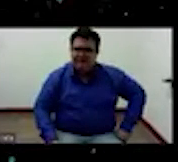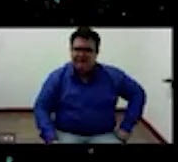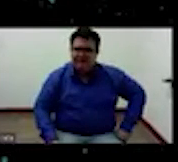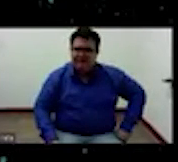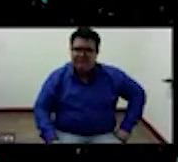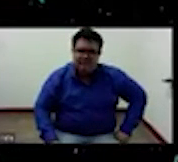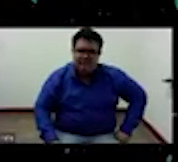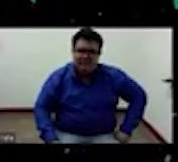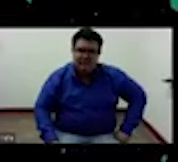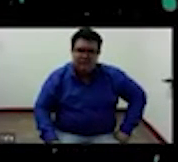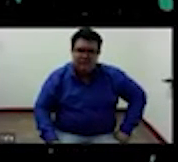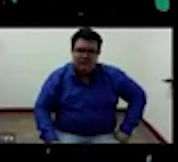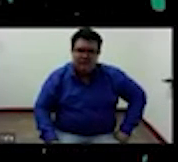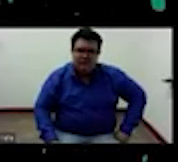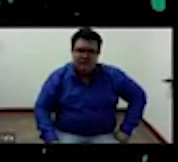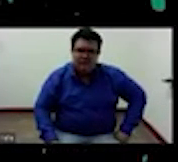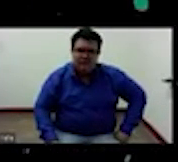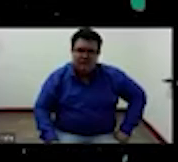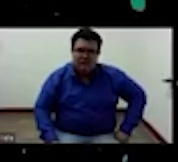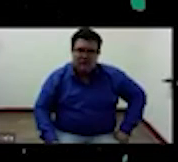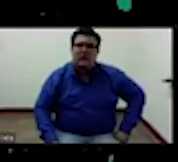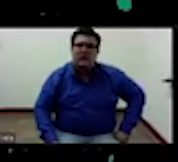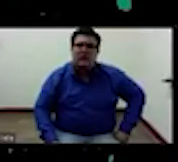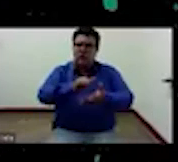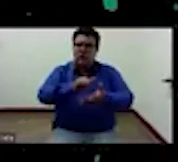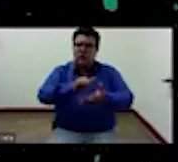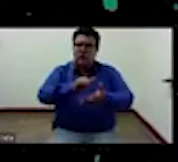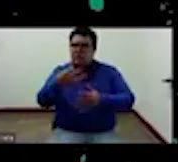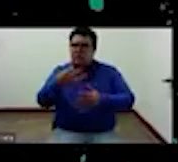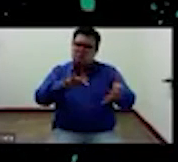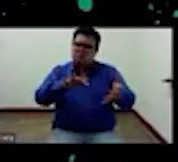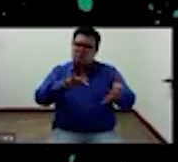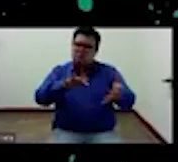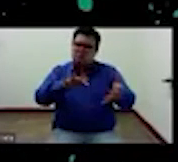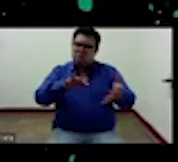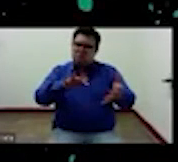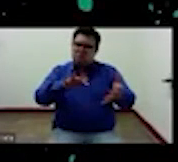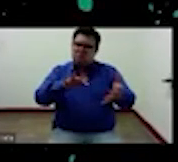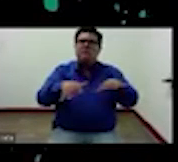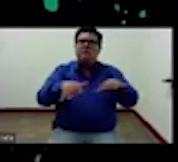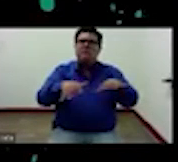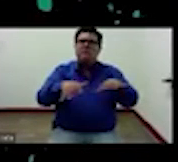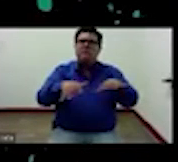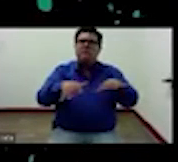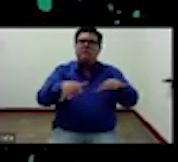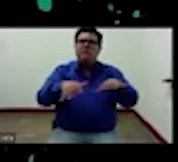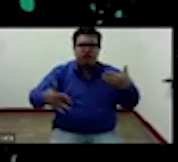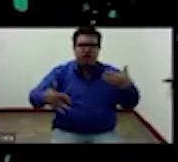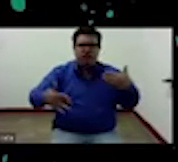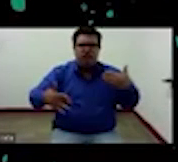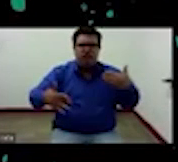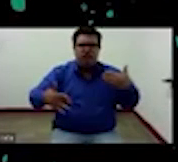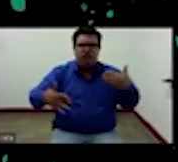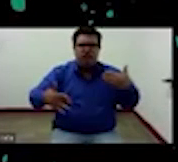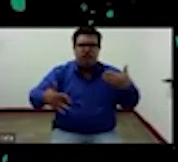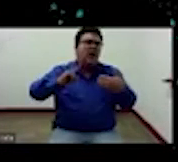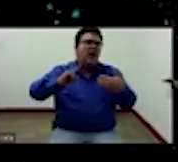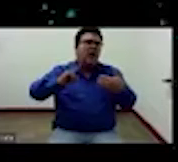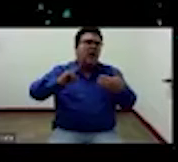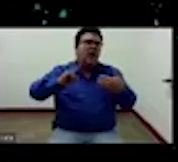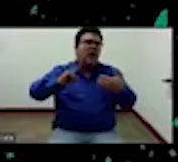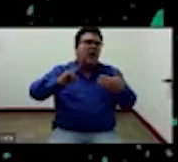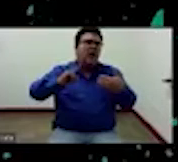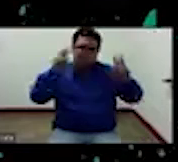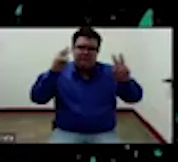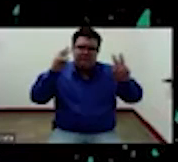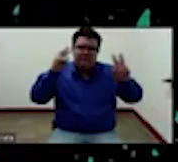está un poco en la dirección de esta escucha infinita, o sea, una escucha silenciosa, pero que permite a la mente escuchar, a